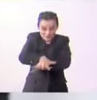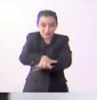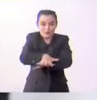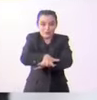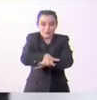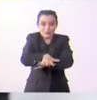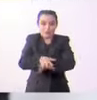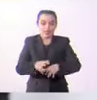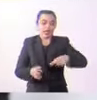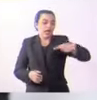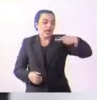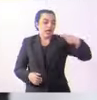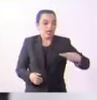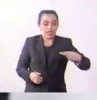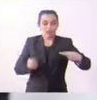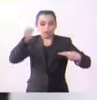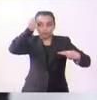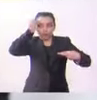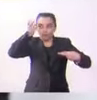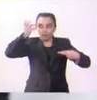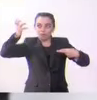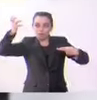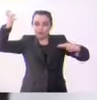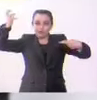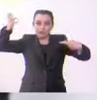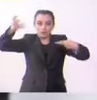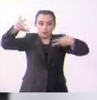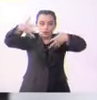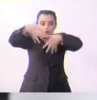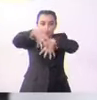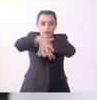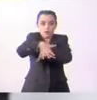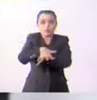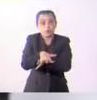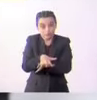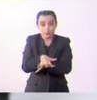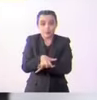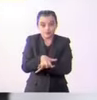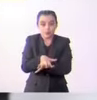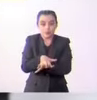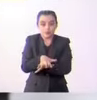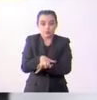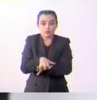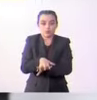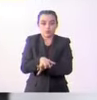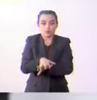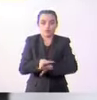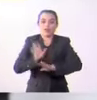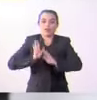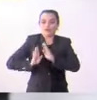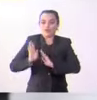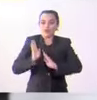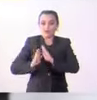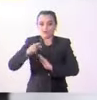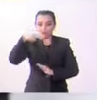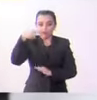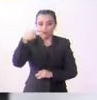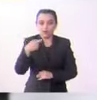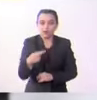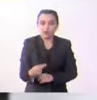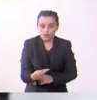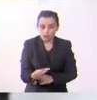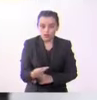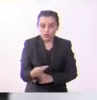para complementar la realidad y que esta realidad no se deforme tanto para que pueda ser transmitida de una manera